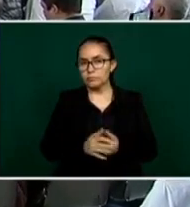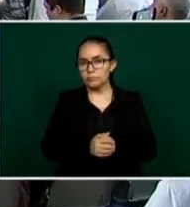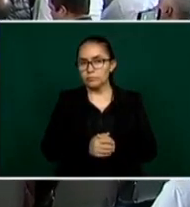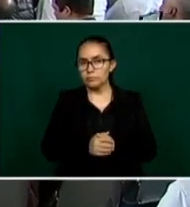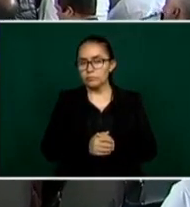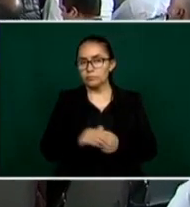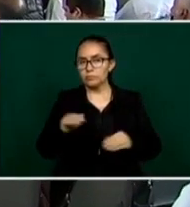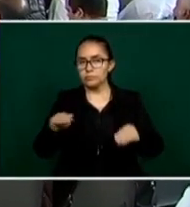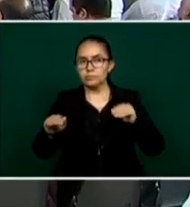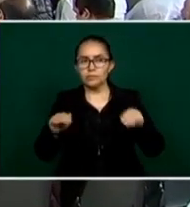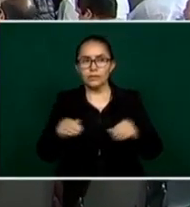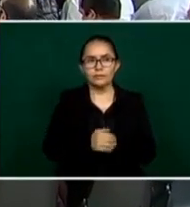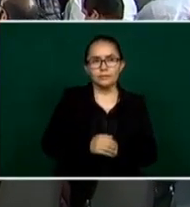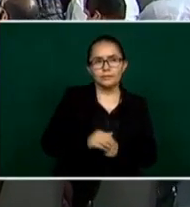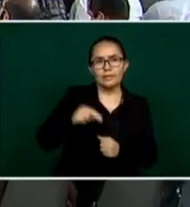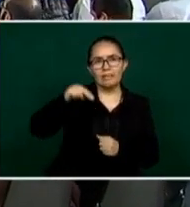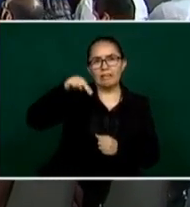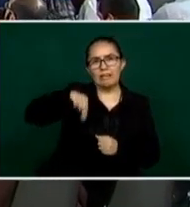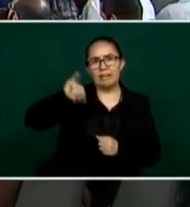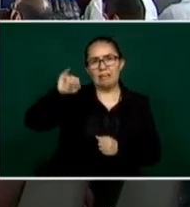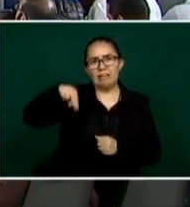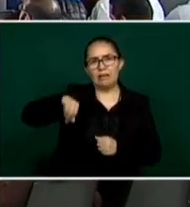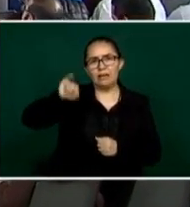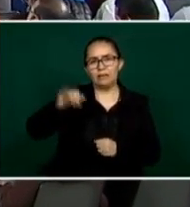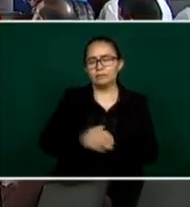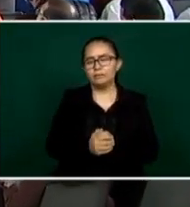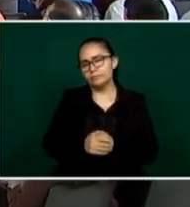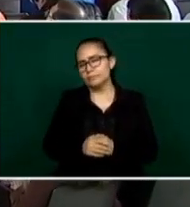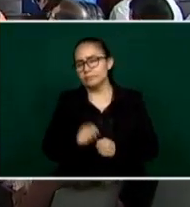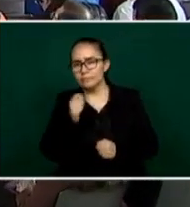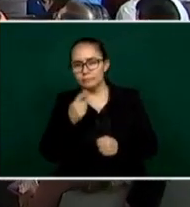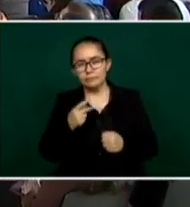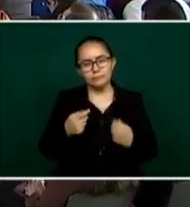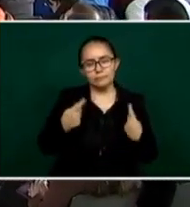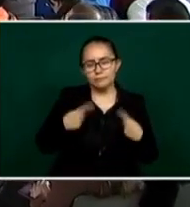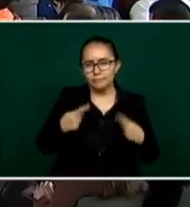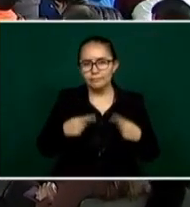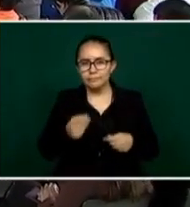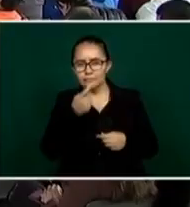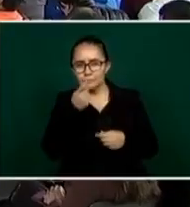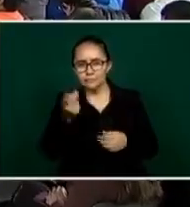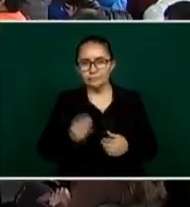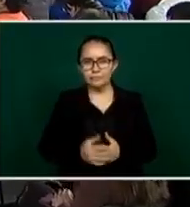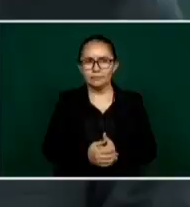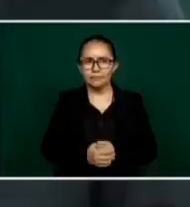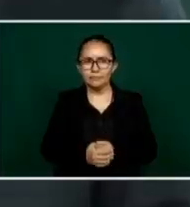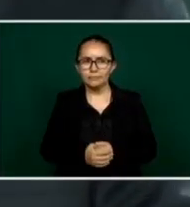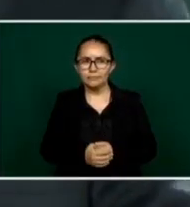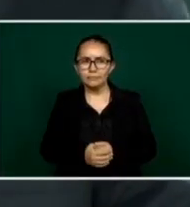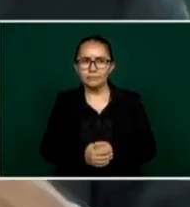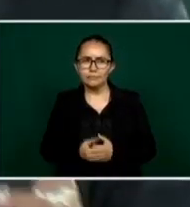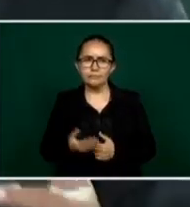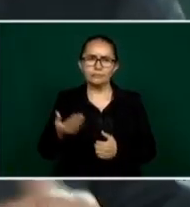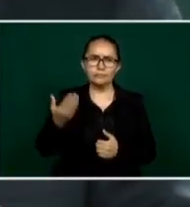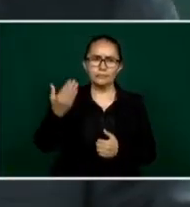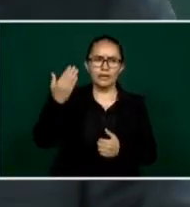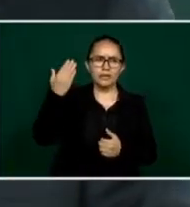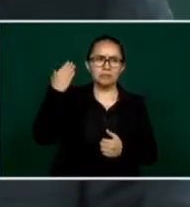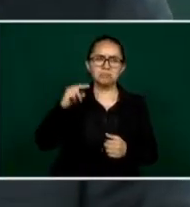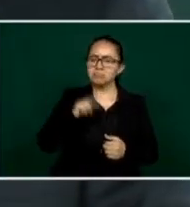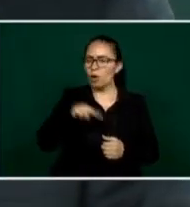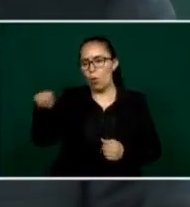llamarles ninis, ofenderlos, discriminarlos, cuando no se hizo nada por